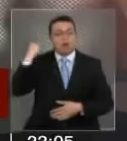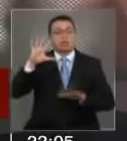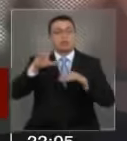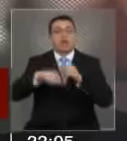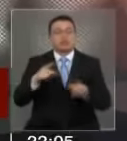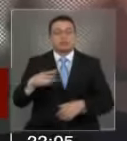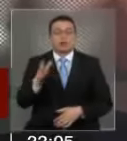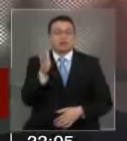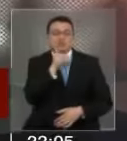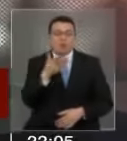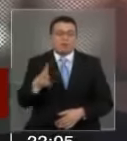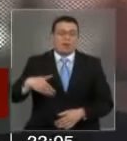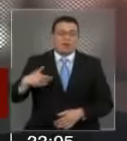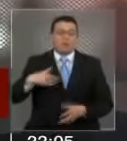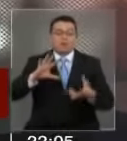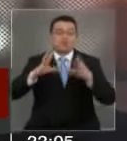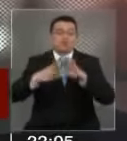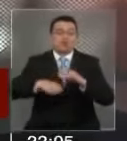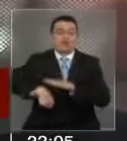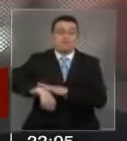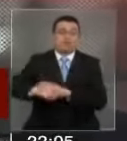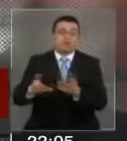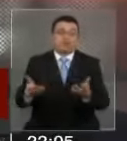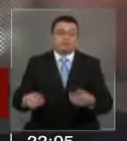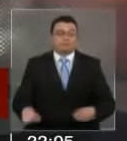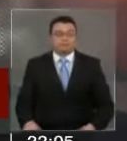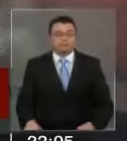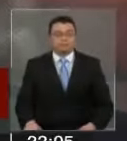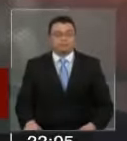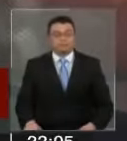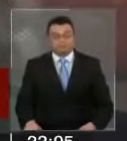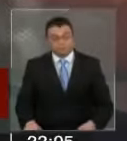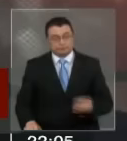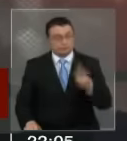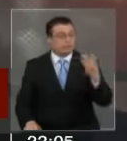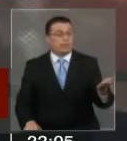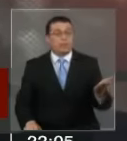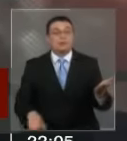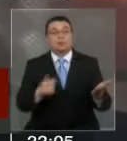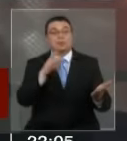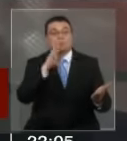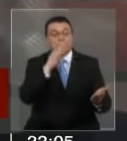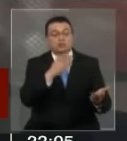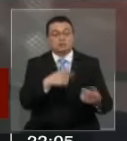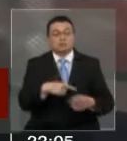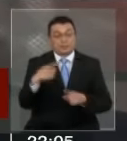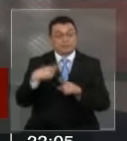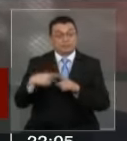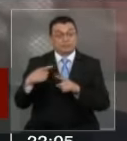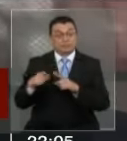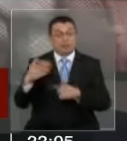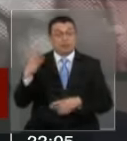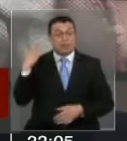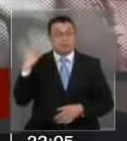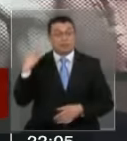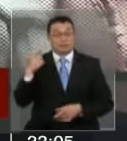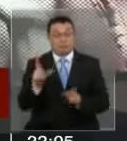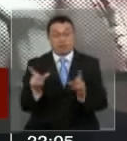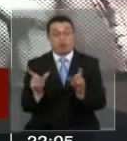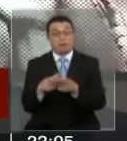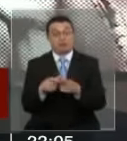existe, lamentablemente, en el mundo del fútbol. Hernán, tu minuto de confianza. La semana pasada, la Comisión